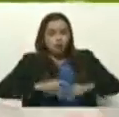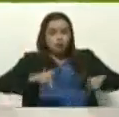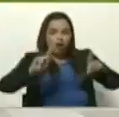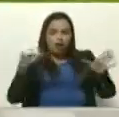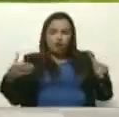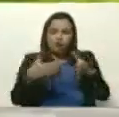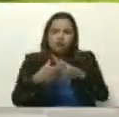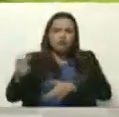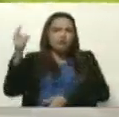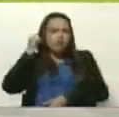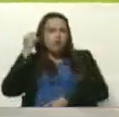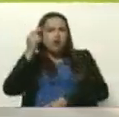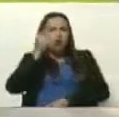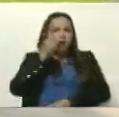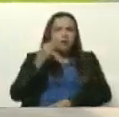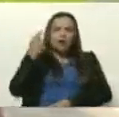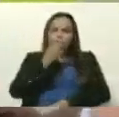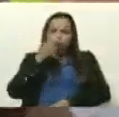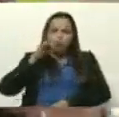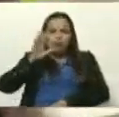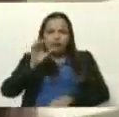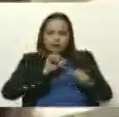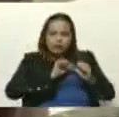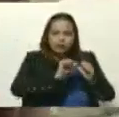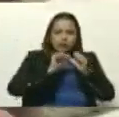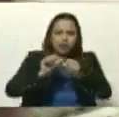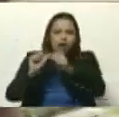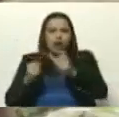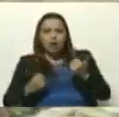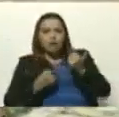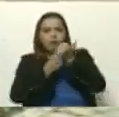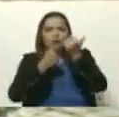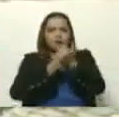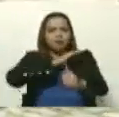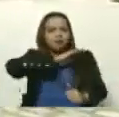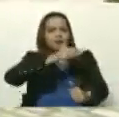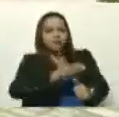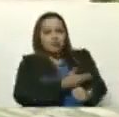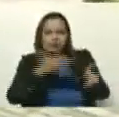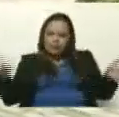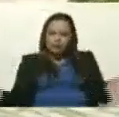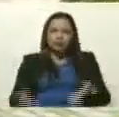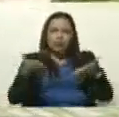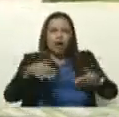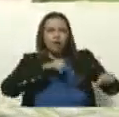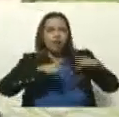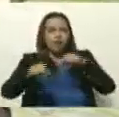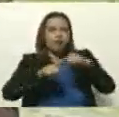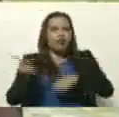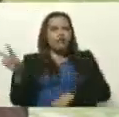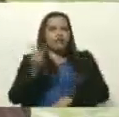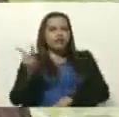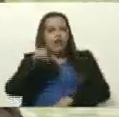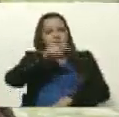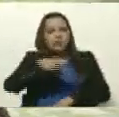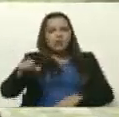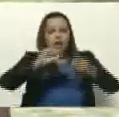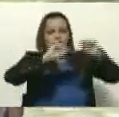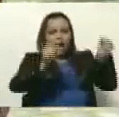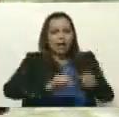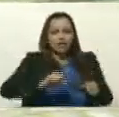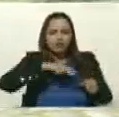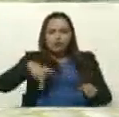mujeres de hombres comprometidos con el respaldo en la fuerza y el empuje del movimiento de los órganos de artistas y conquistamos